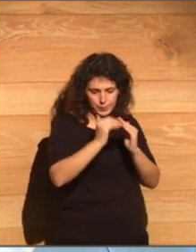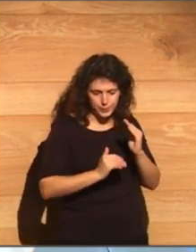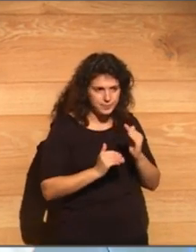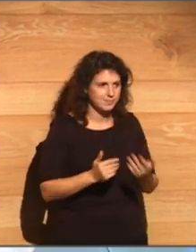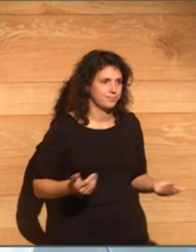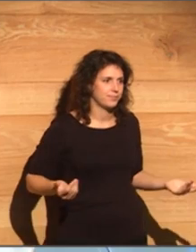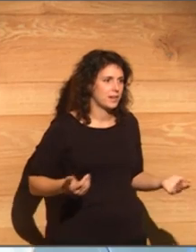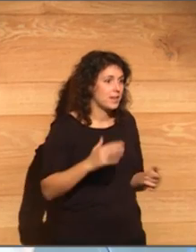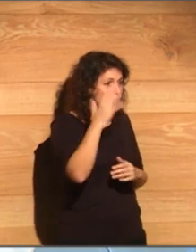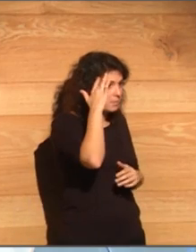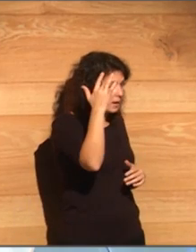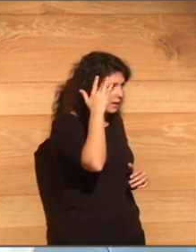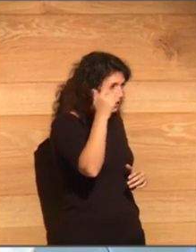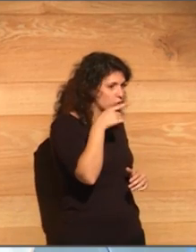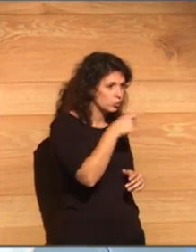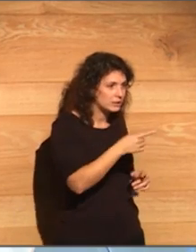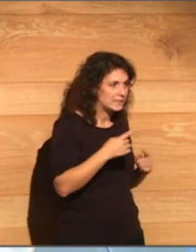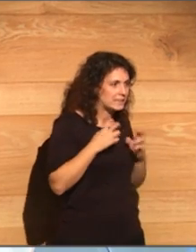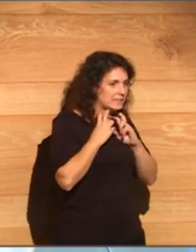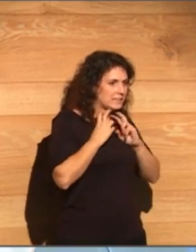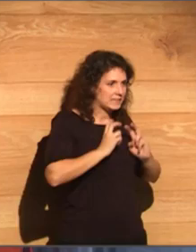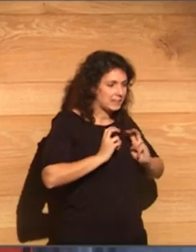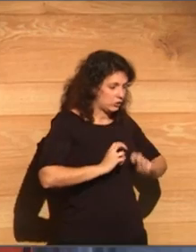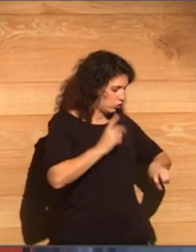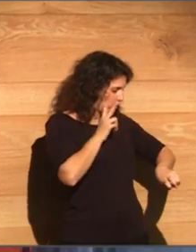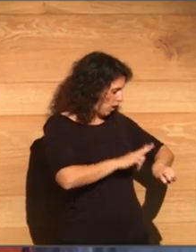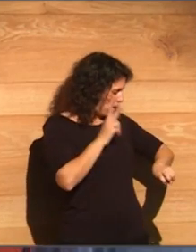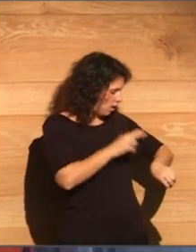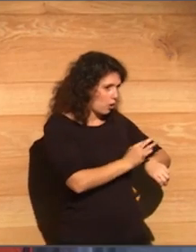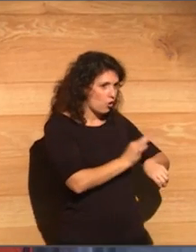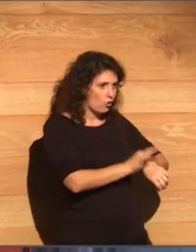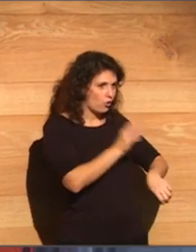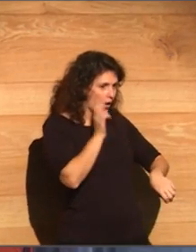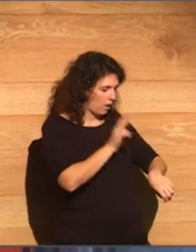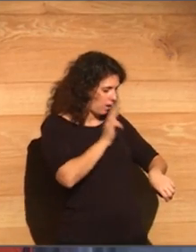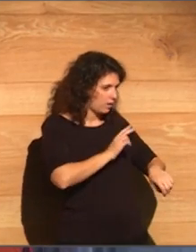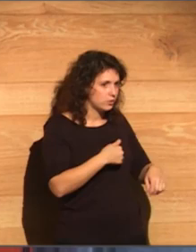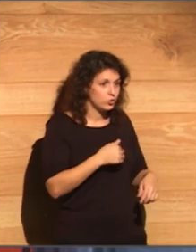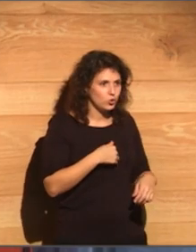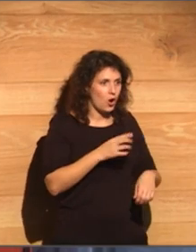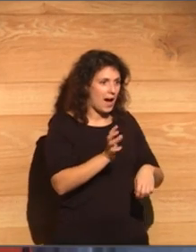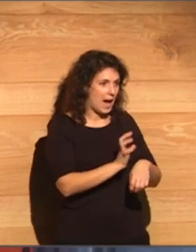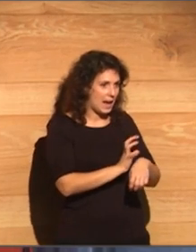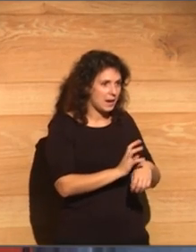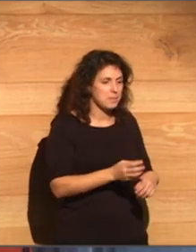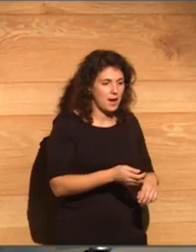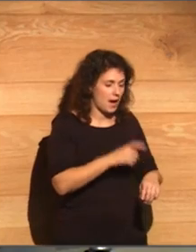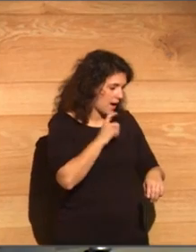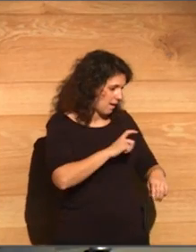me imagino que estarías con una enorme tensión consultando tu reloj, con lo que eres tú para el dinerito. Yo me puse una alarma, digo, ¿no? Una alarma y digo,